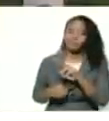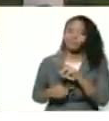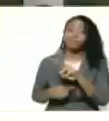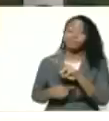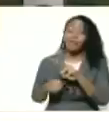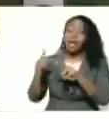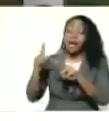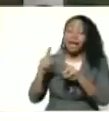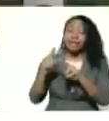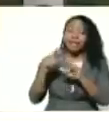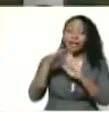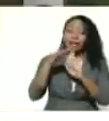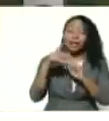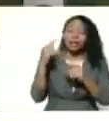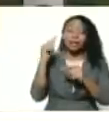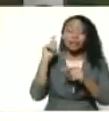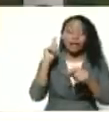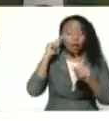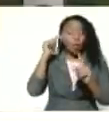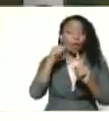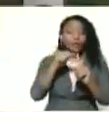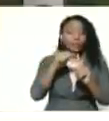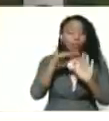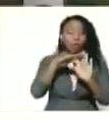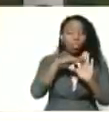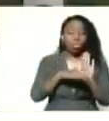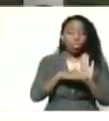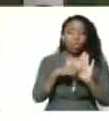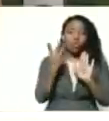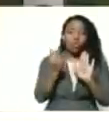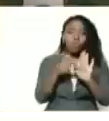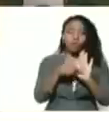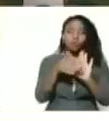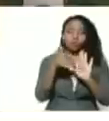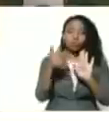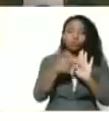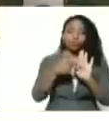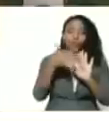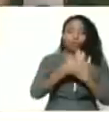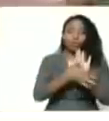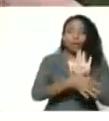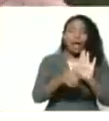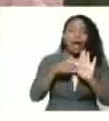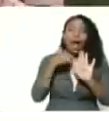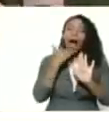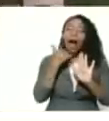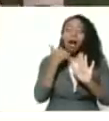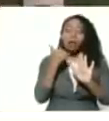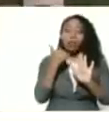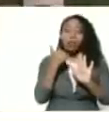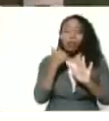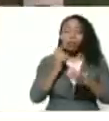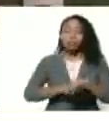siendo la meta baja, en algún momento del camino dejamos esta tarea